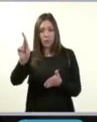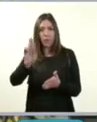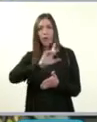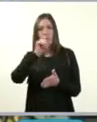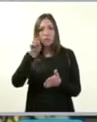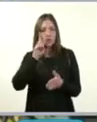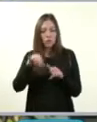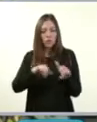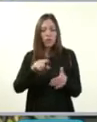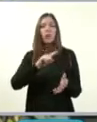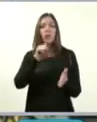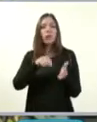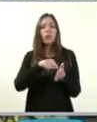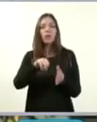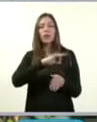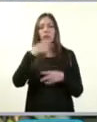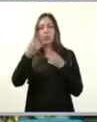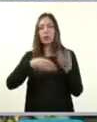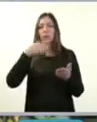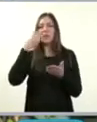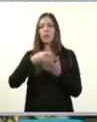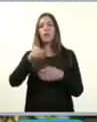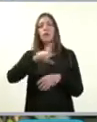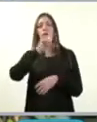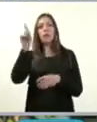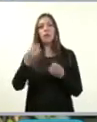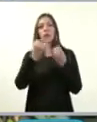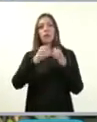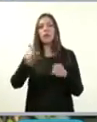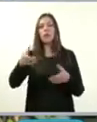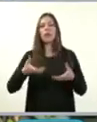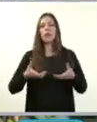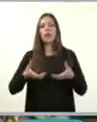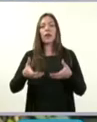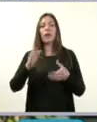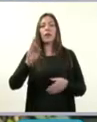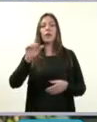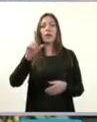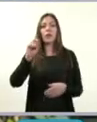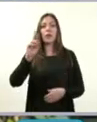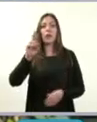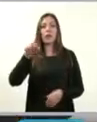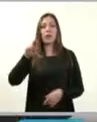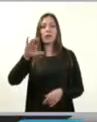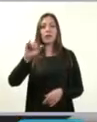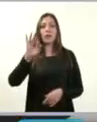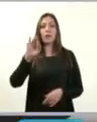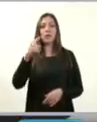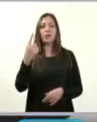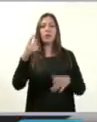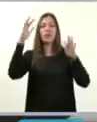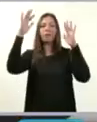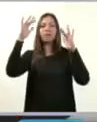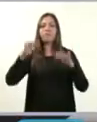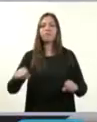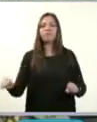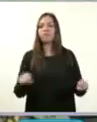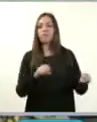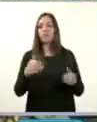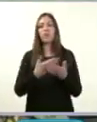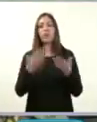reabrir nuestro Wellness Center que se cayó con el sismo. Estábamos en Florencia 41 y ahora vamos a estar en Darwin